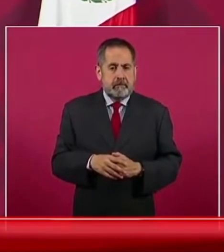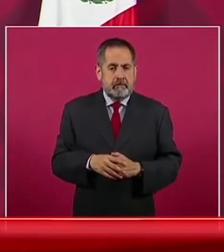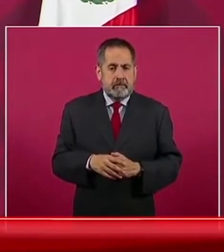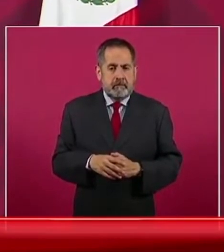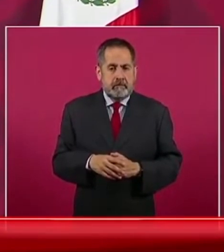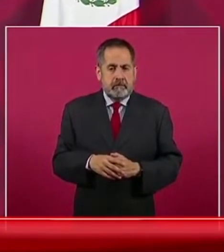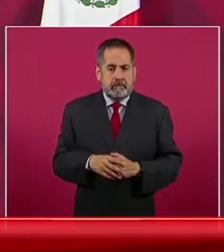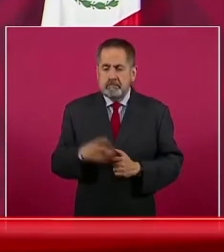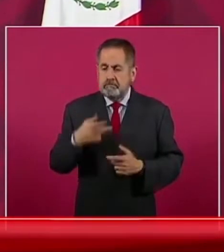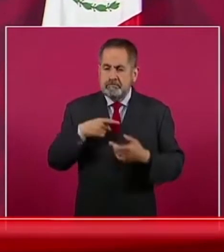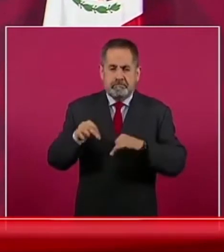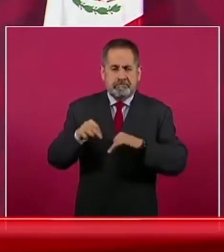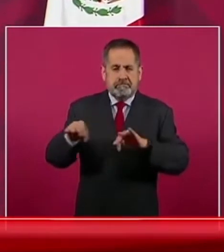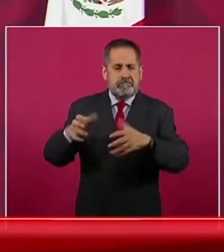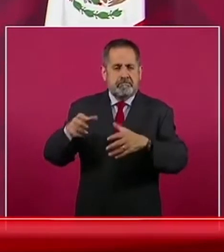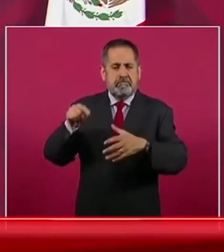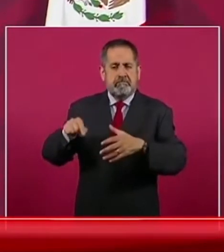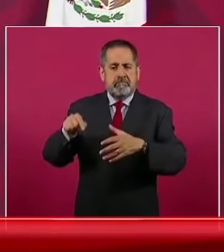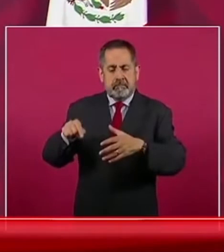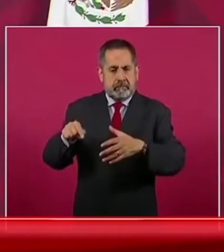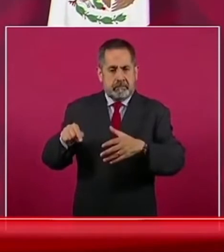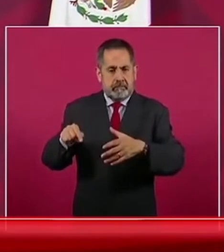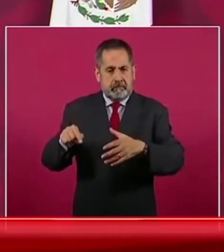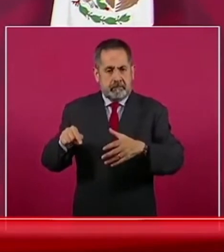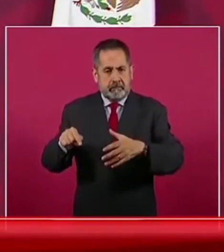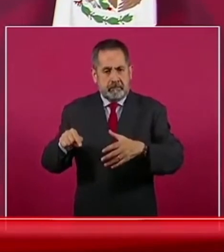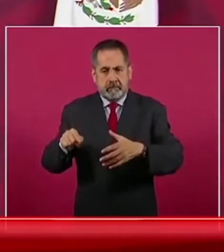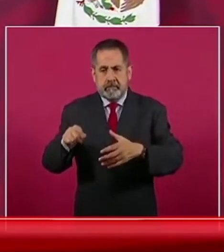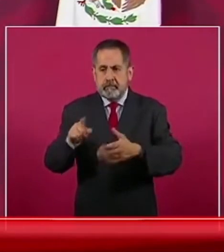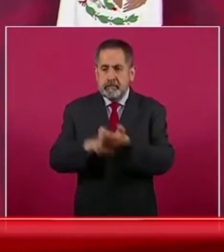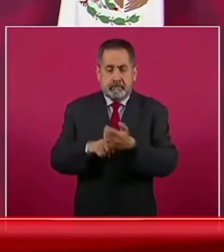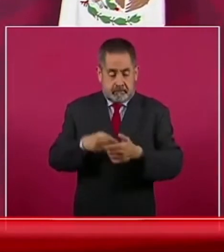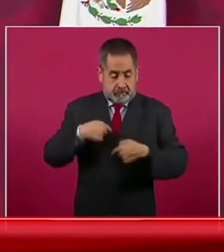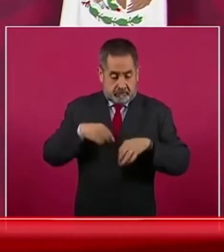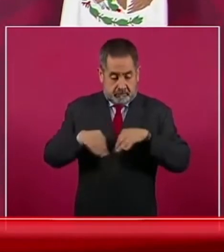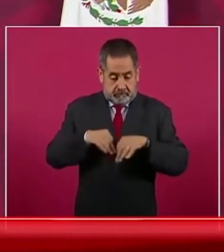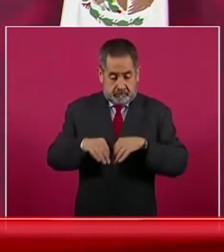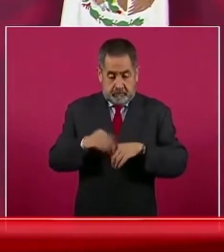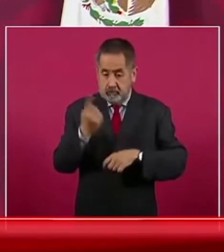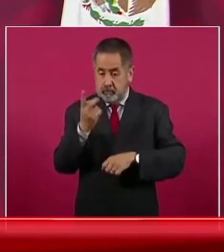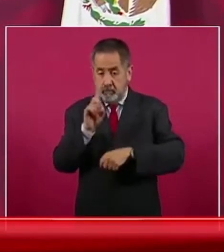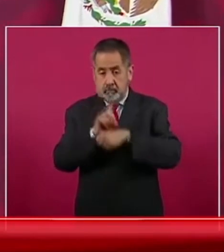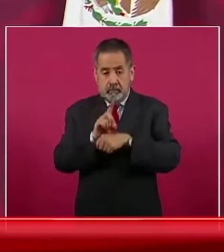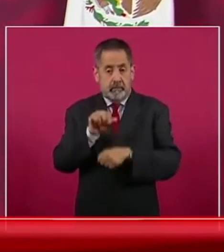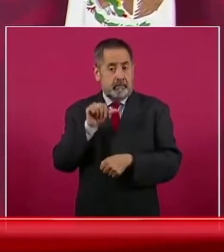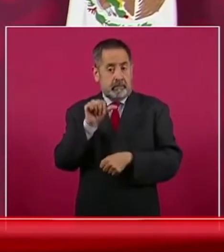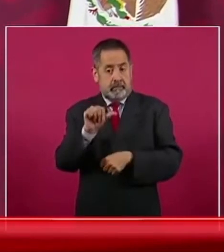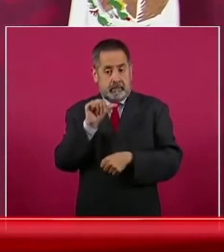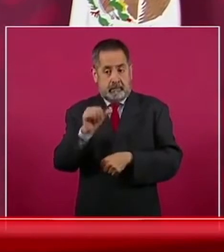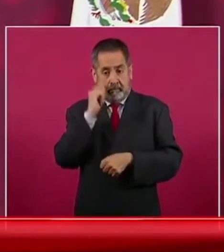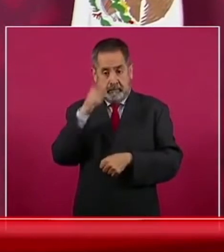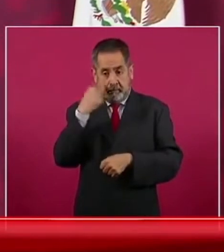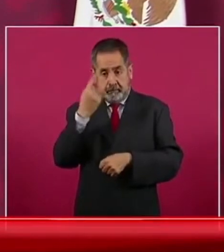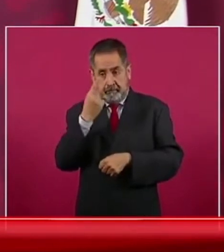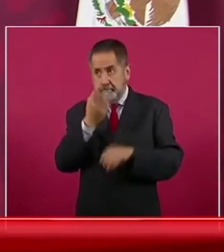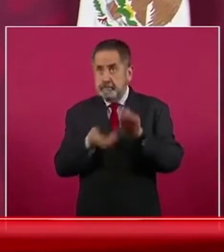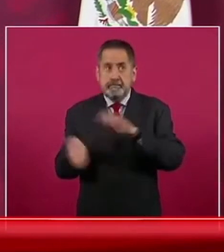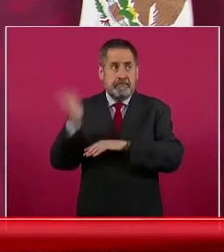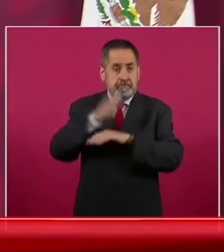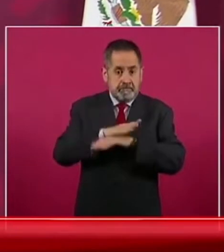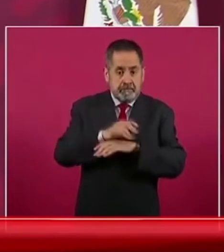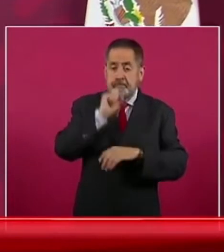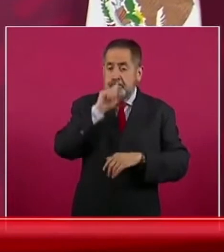cuando digo trabajar son 16 horas diarias y sábado y domingo.